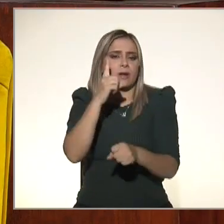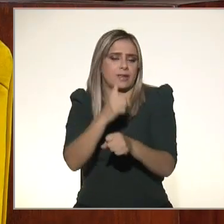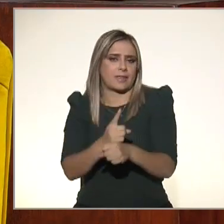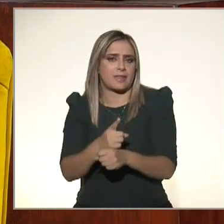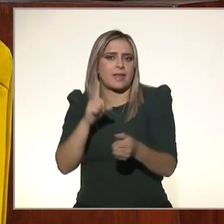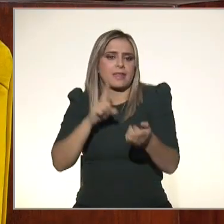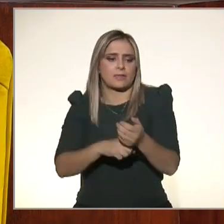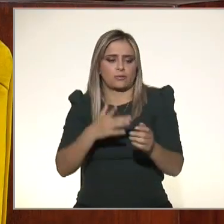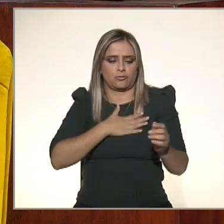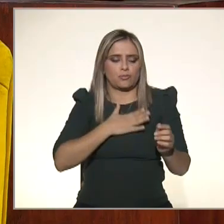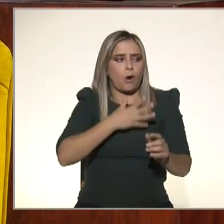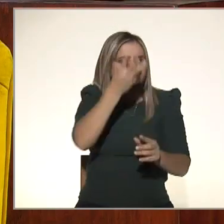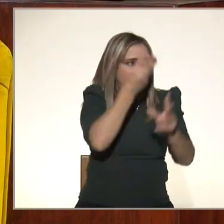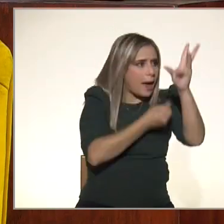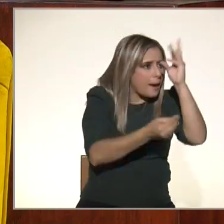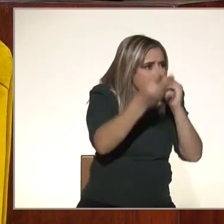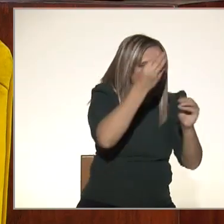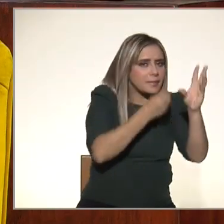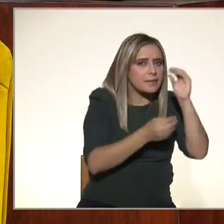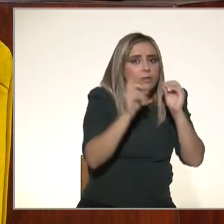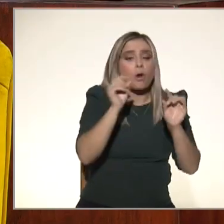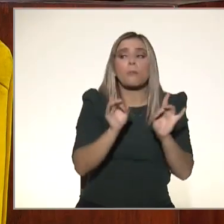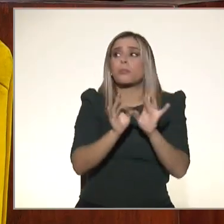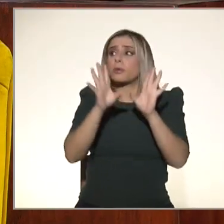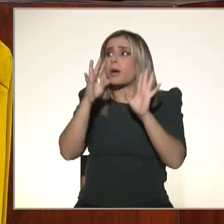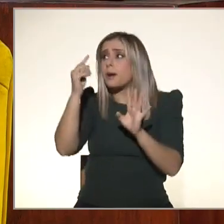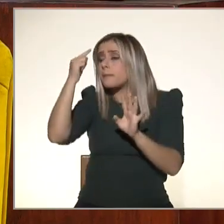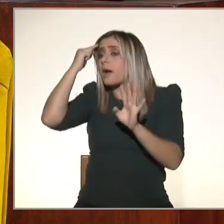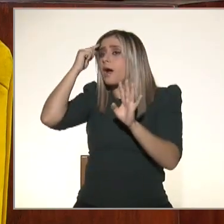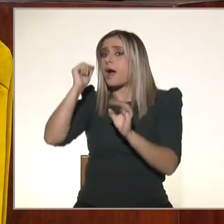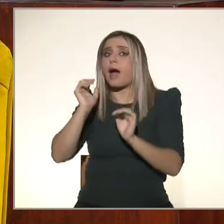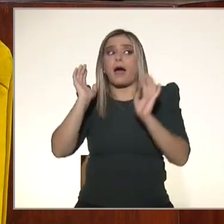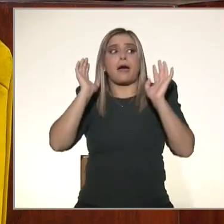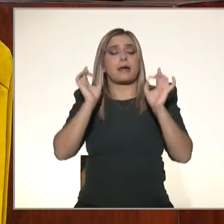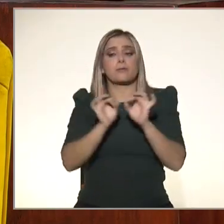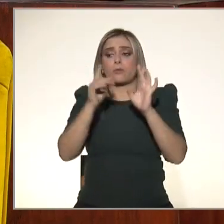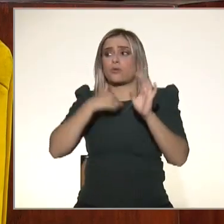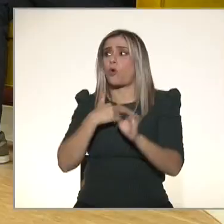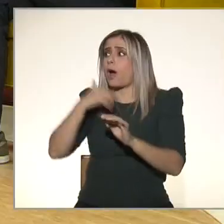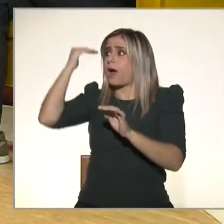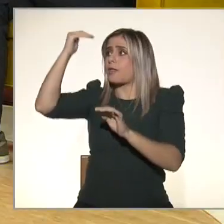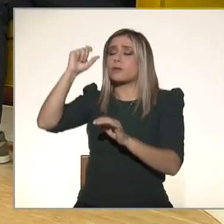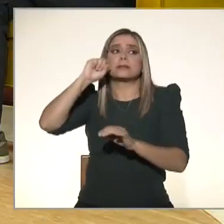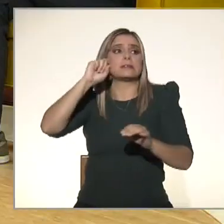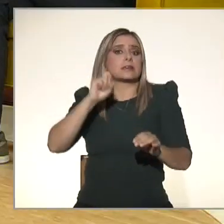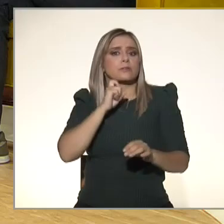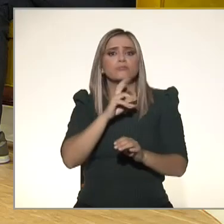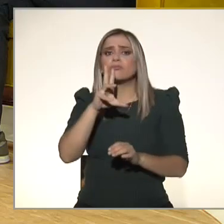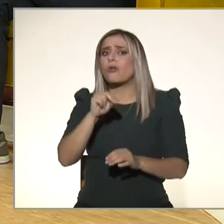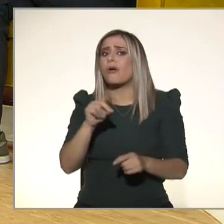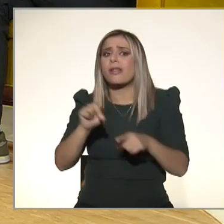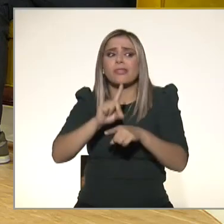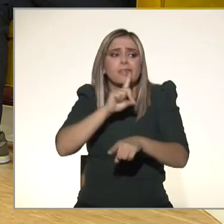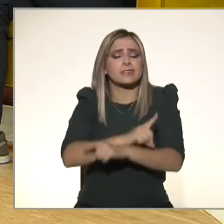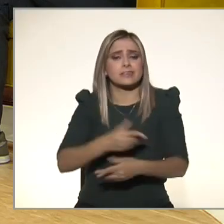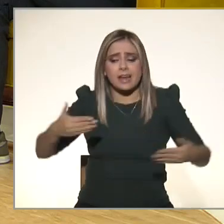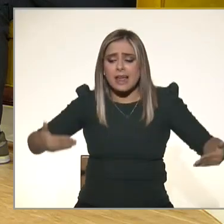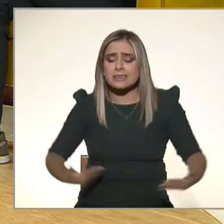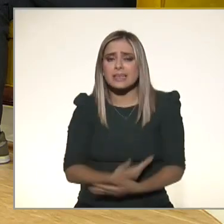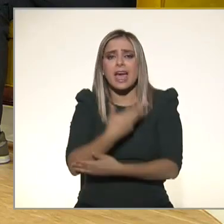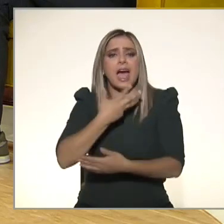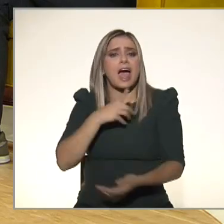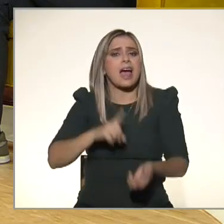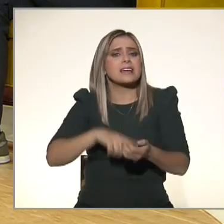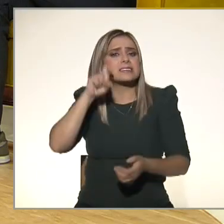de nosotros, digamos, no es algo que surge después cuando somos personas adultas, somos seres sexuales desde nuestro nacimiento y